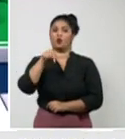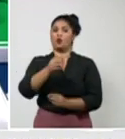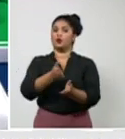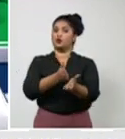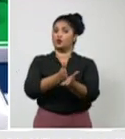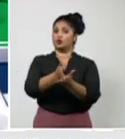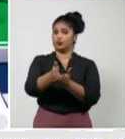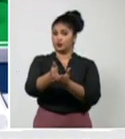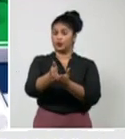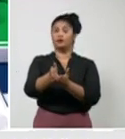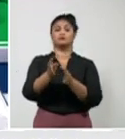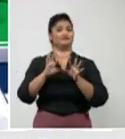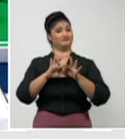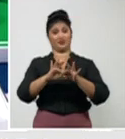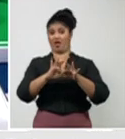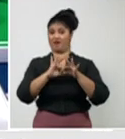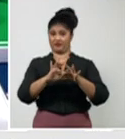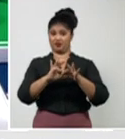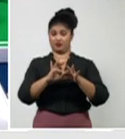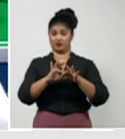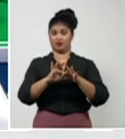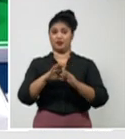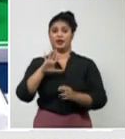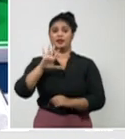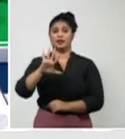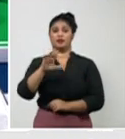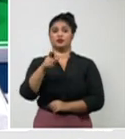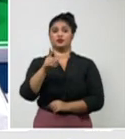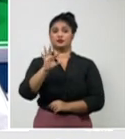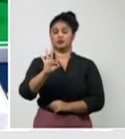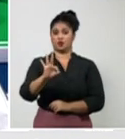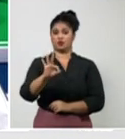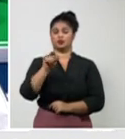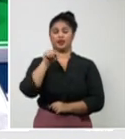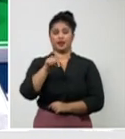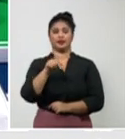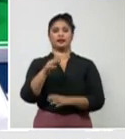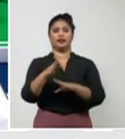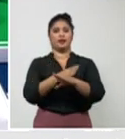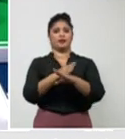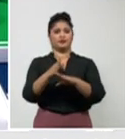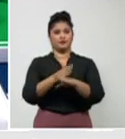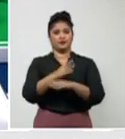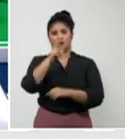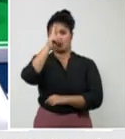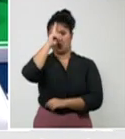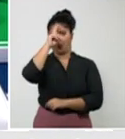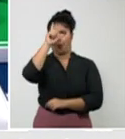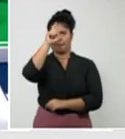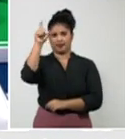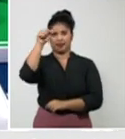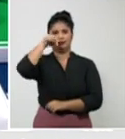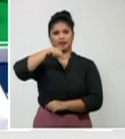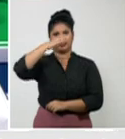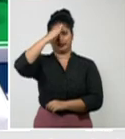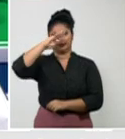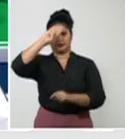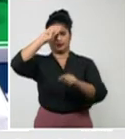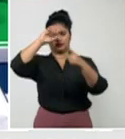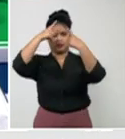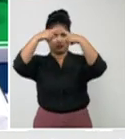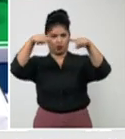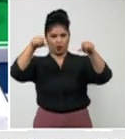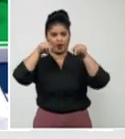más elevada, 518, que se encuentran ingresados en nuestros hospitales pediátricos. Se